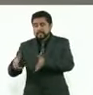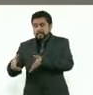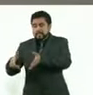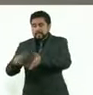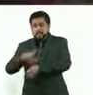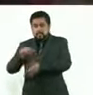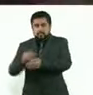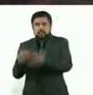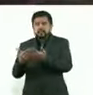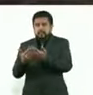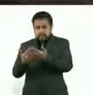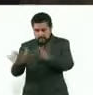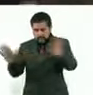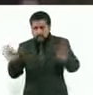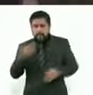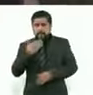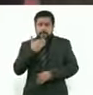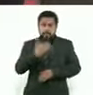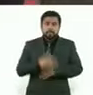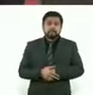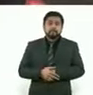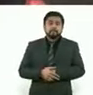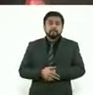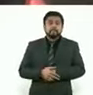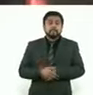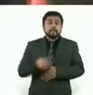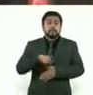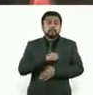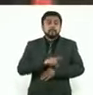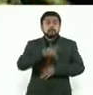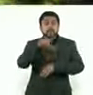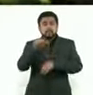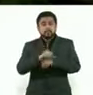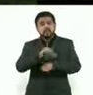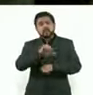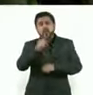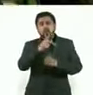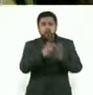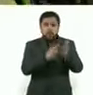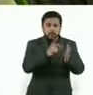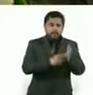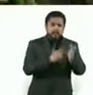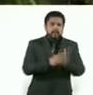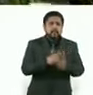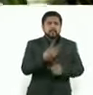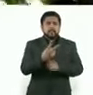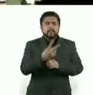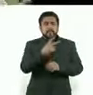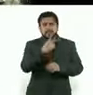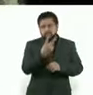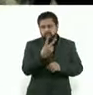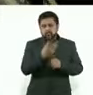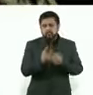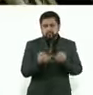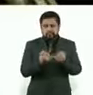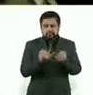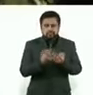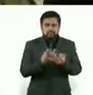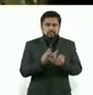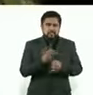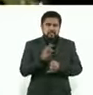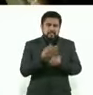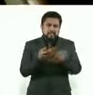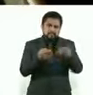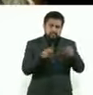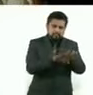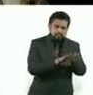en 2 avenidas, que en el momento que cerremos estaremos pues también haciendo esta información, que